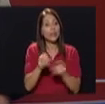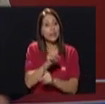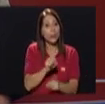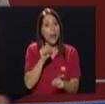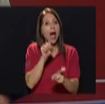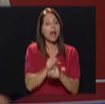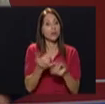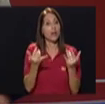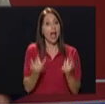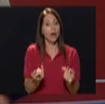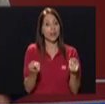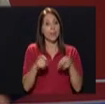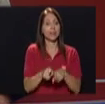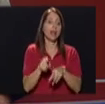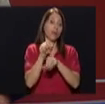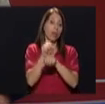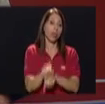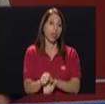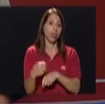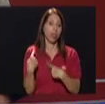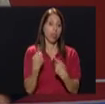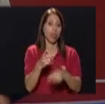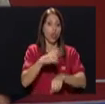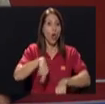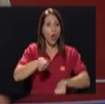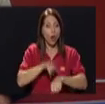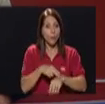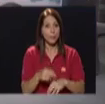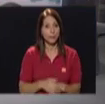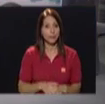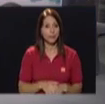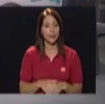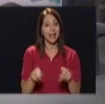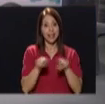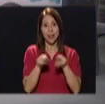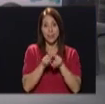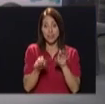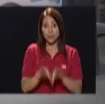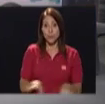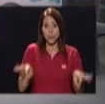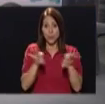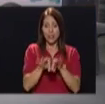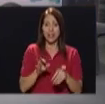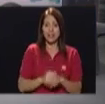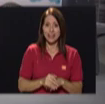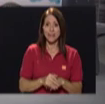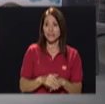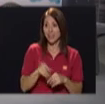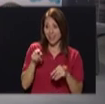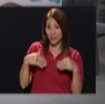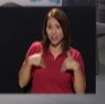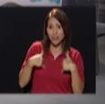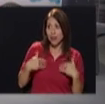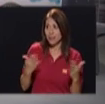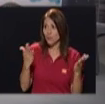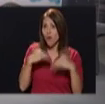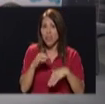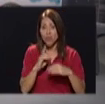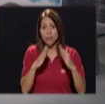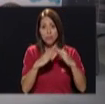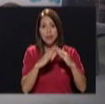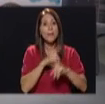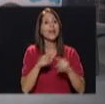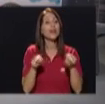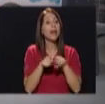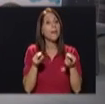está volviendo tan común para nosotros. Que también yo creo que es importante, bueno, está ese factor de pérdida de hábitat, pero también